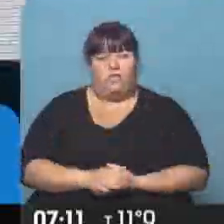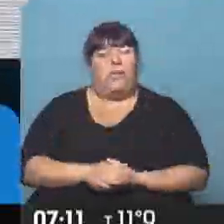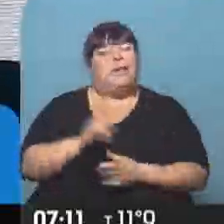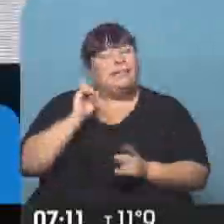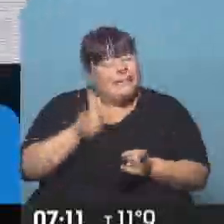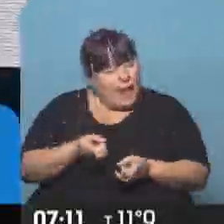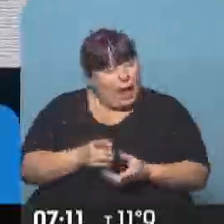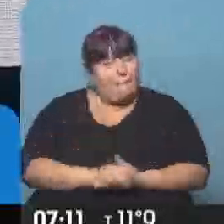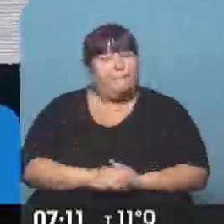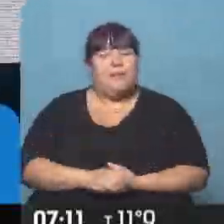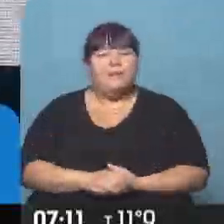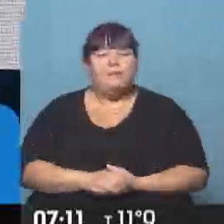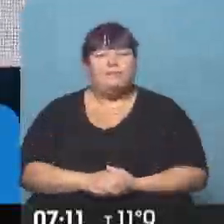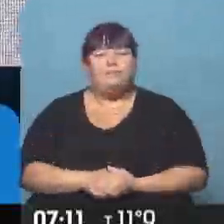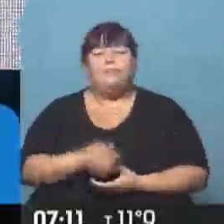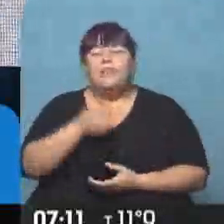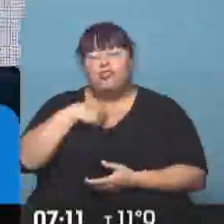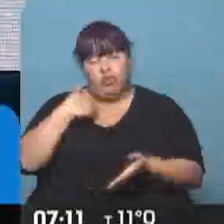Pero también,